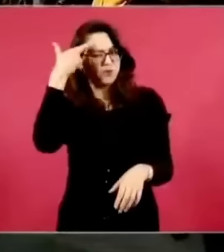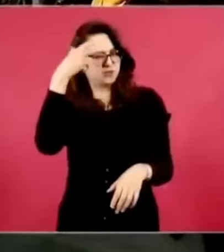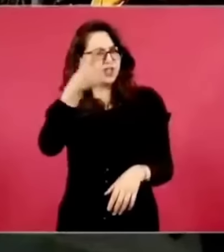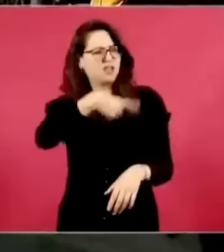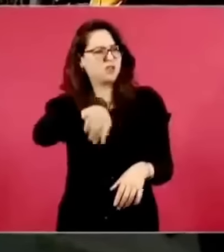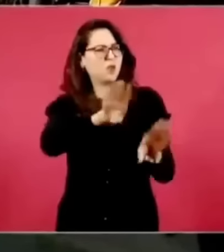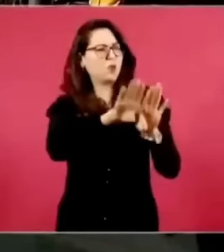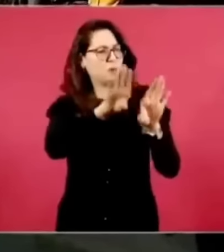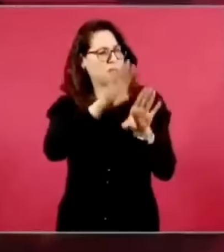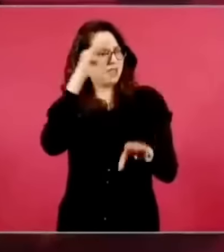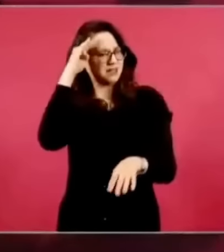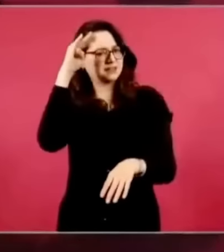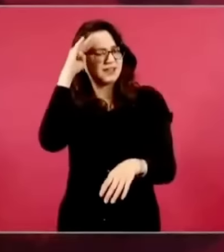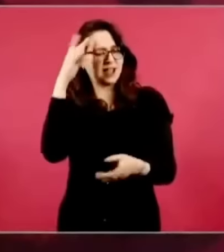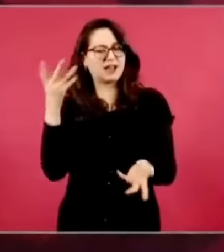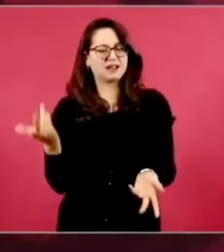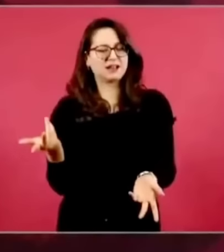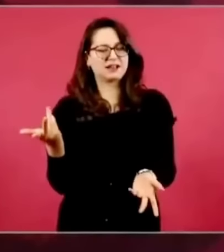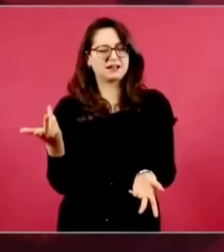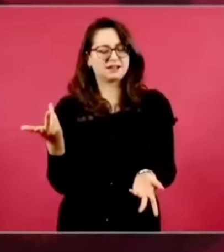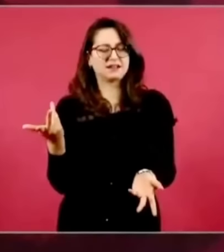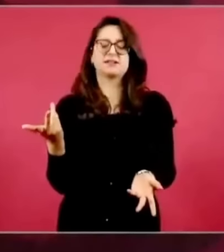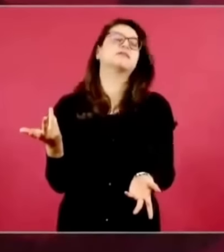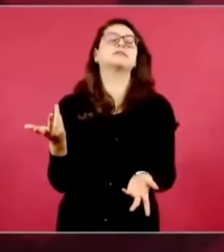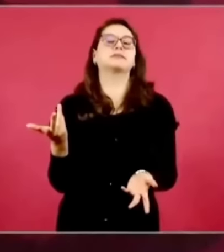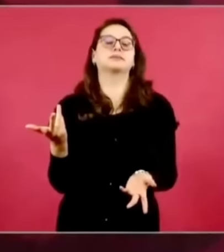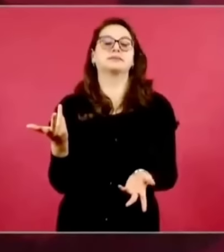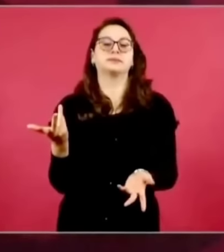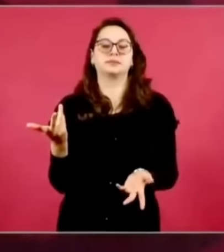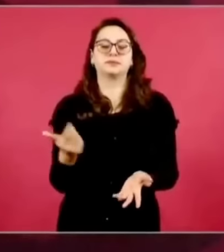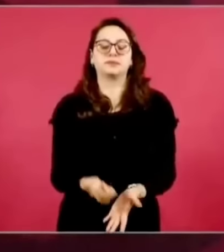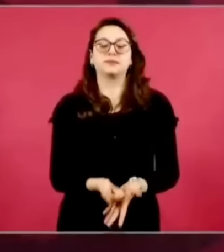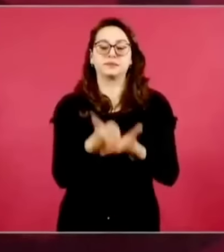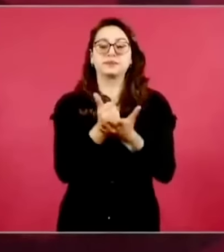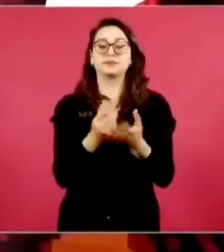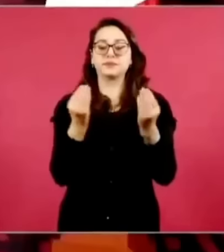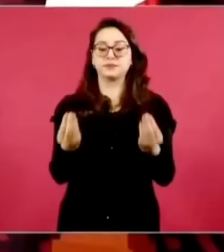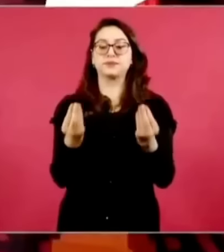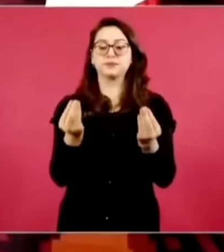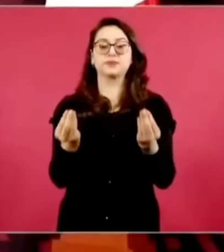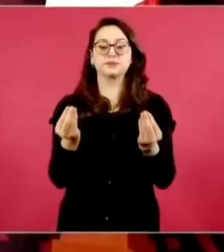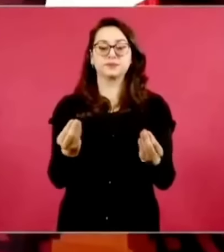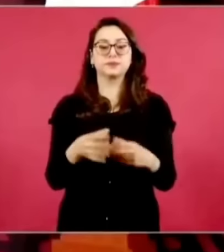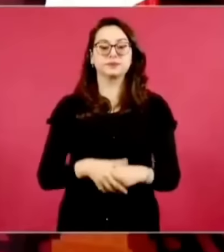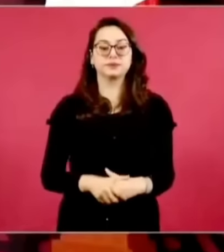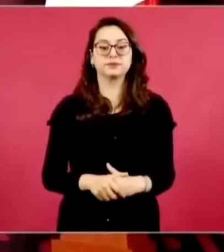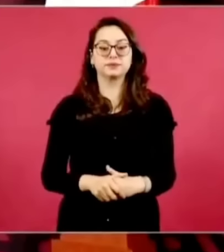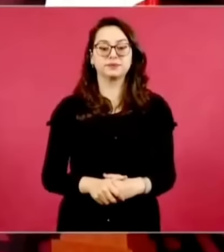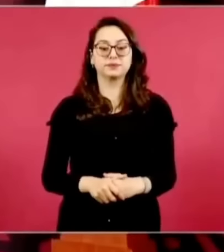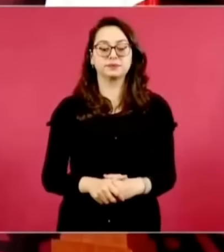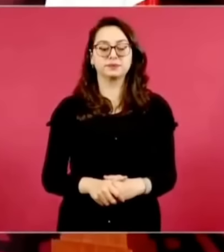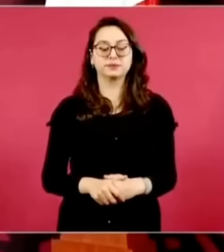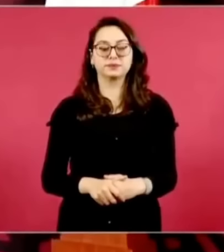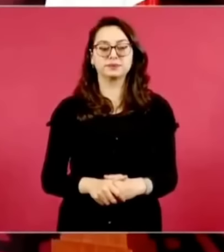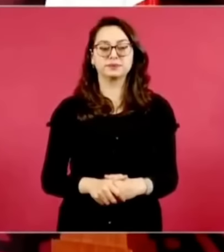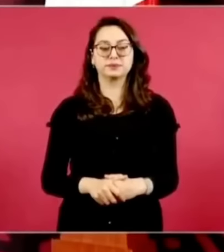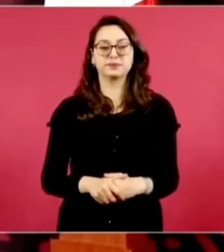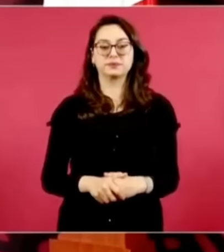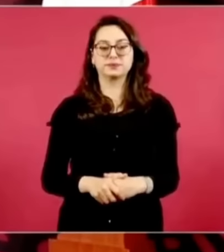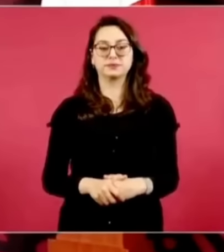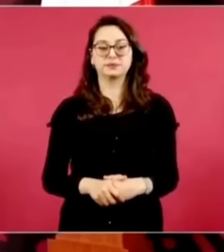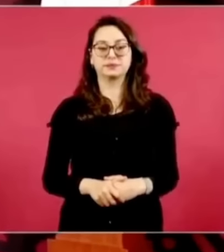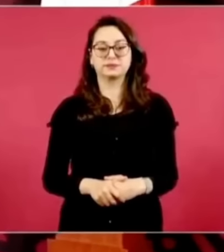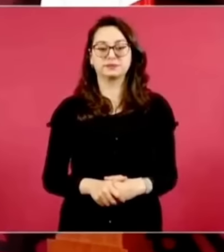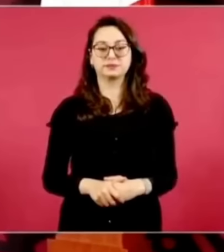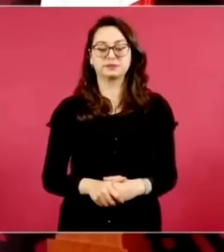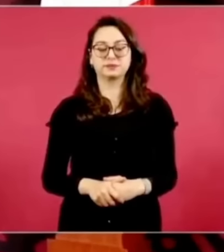también Es que este esto ayuda mucho me ayuda